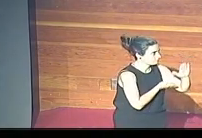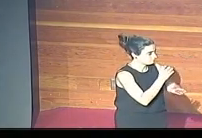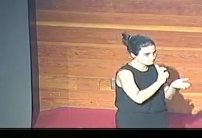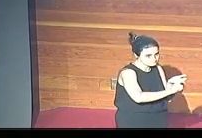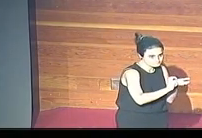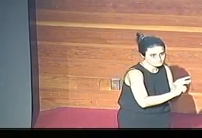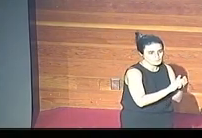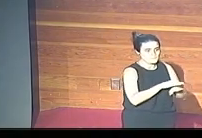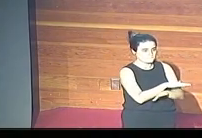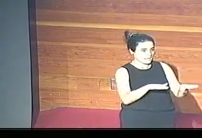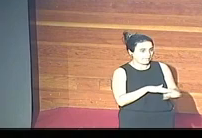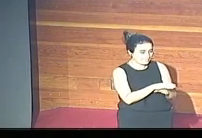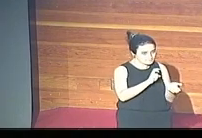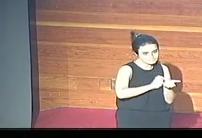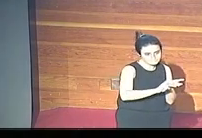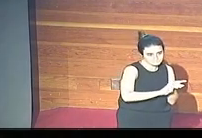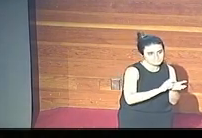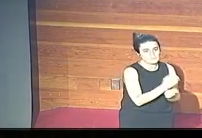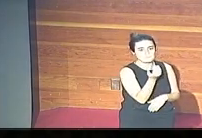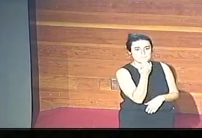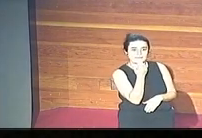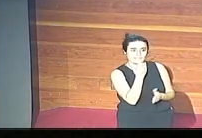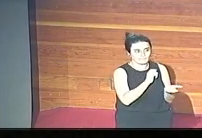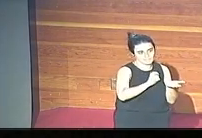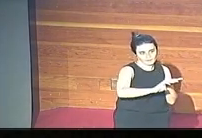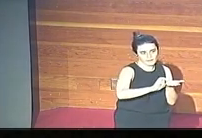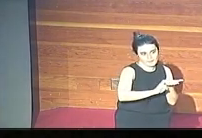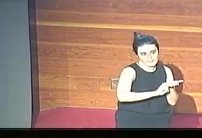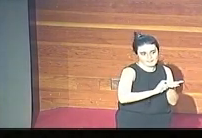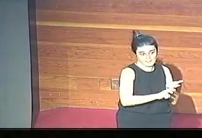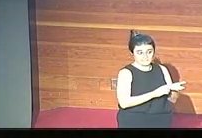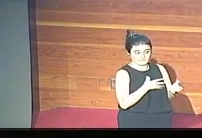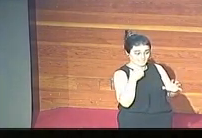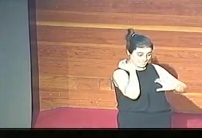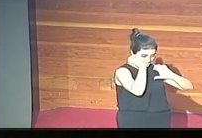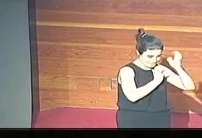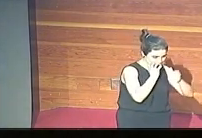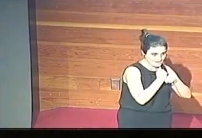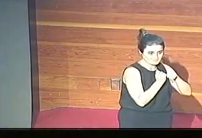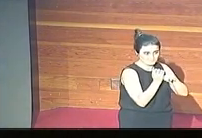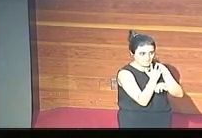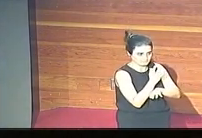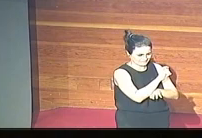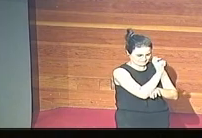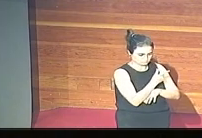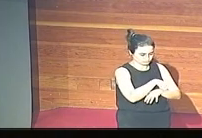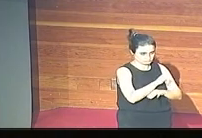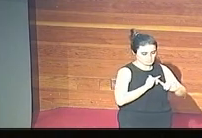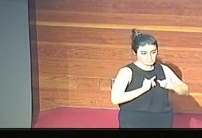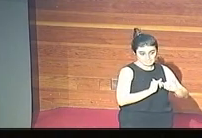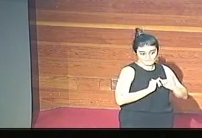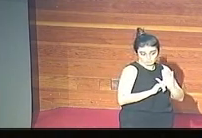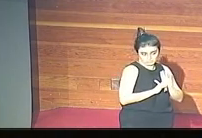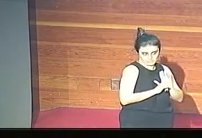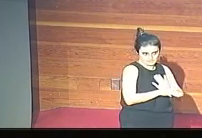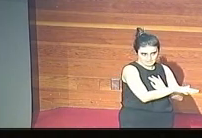la playa salir a los parques y poder disfrutar de esa fauna y flora autóctona que la tenemos muy muy cerca de